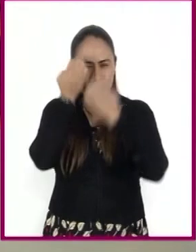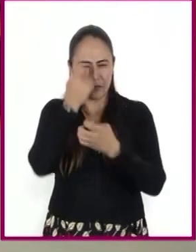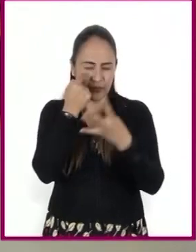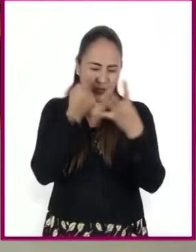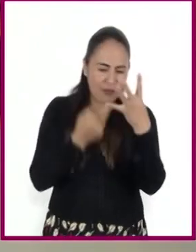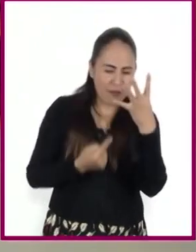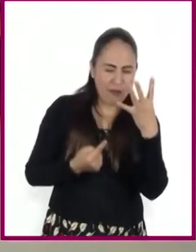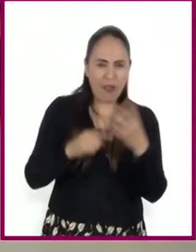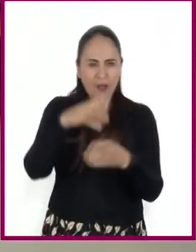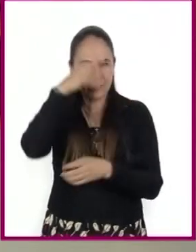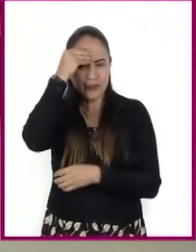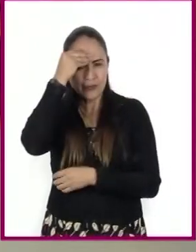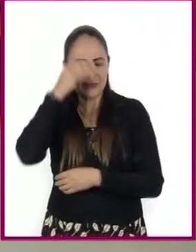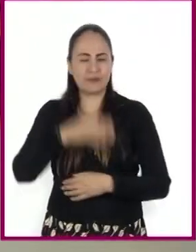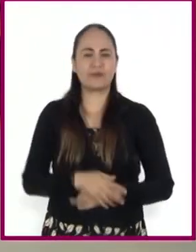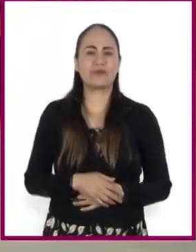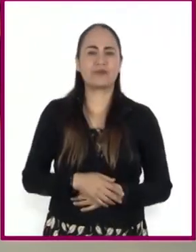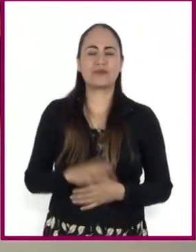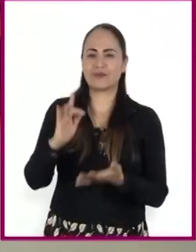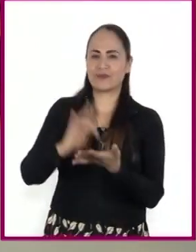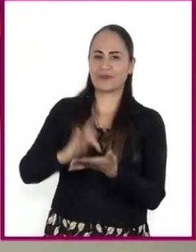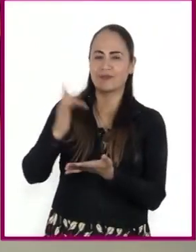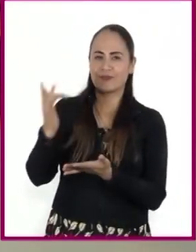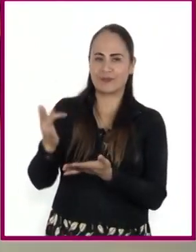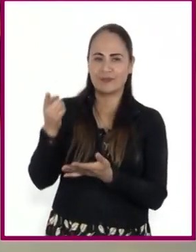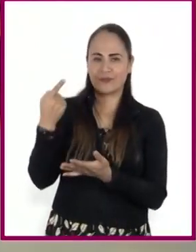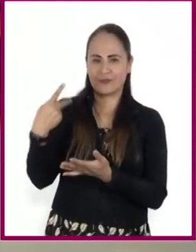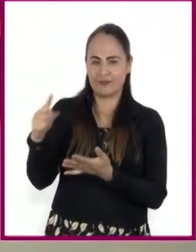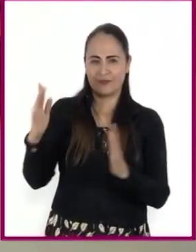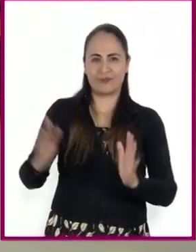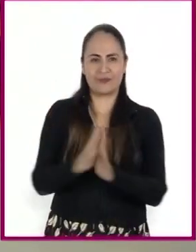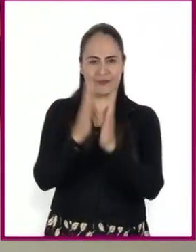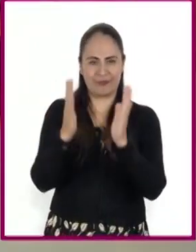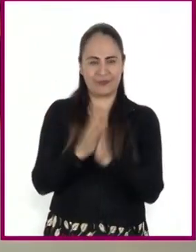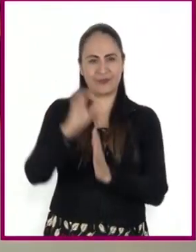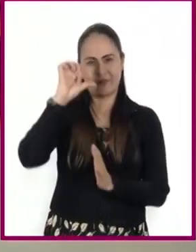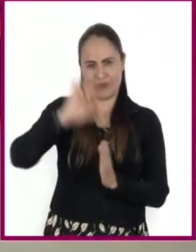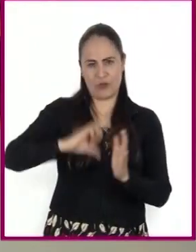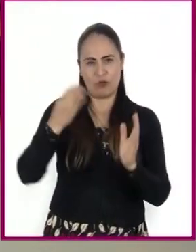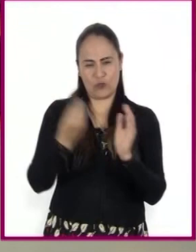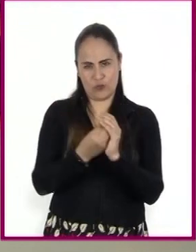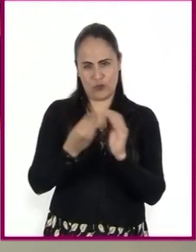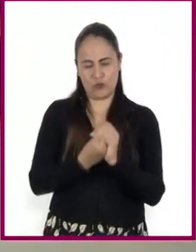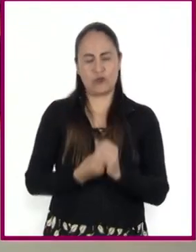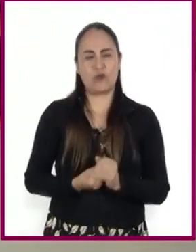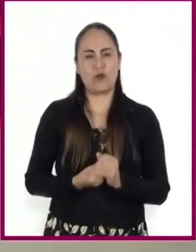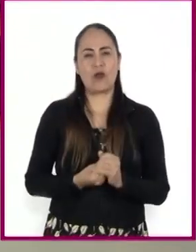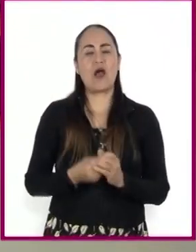Aprendo. Enrique, agradezco mucho tu participación en esta sesión. Junto con los